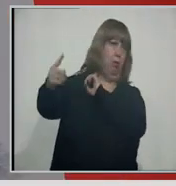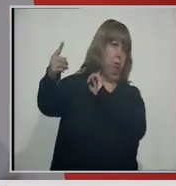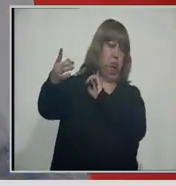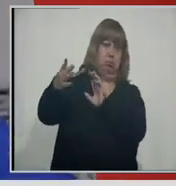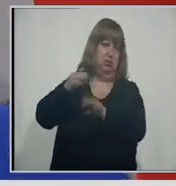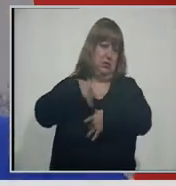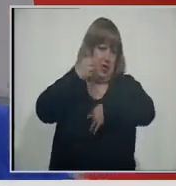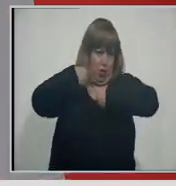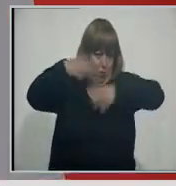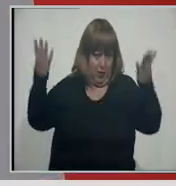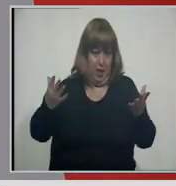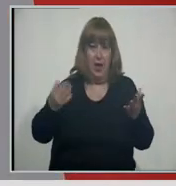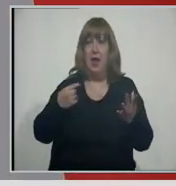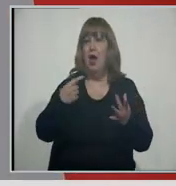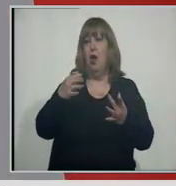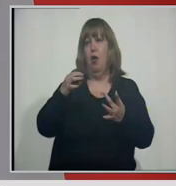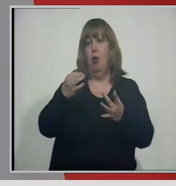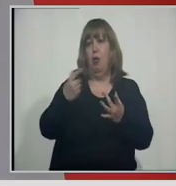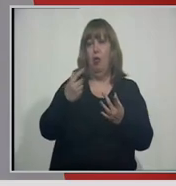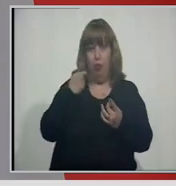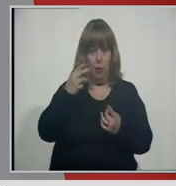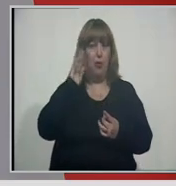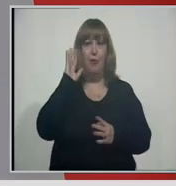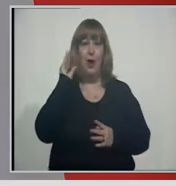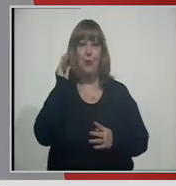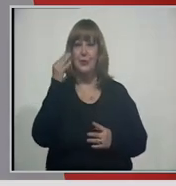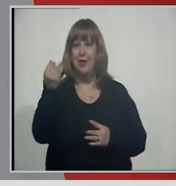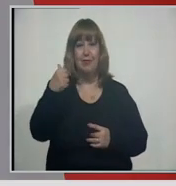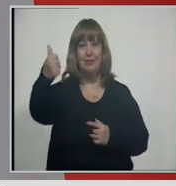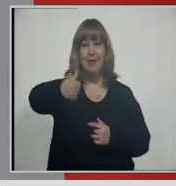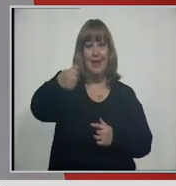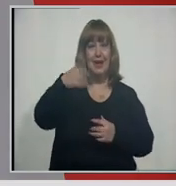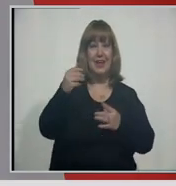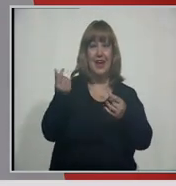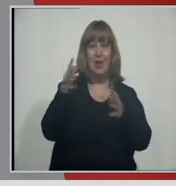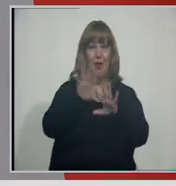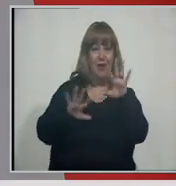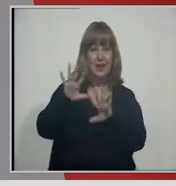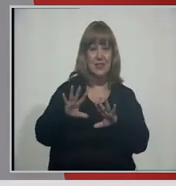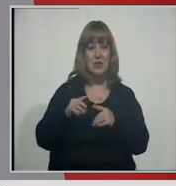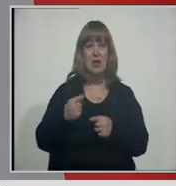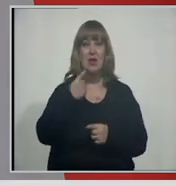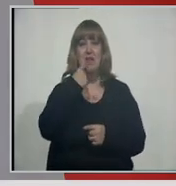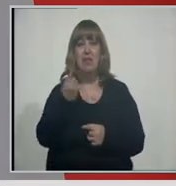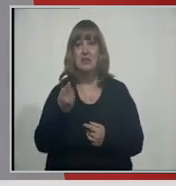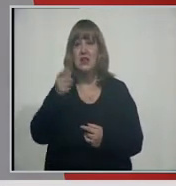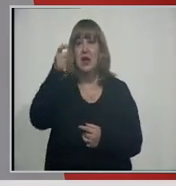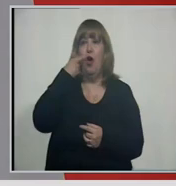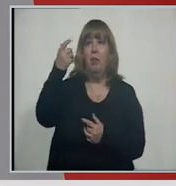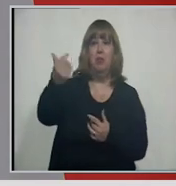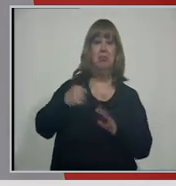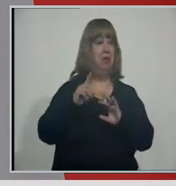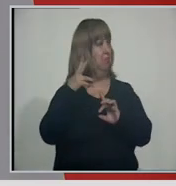así el sistémico siempre cubrió escuchar al maestro que armó todo esto o sea que va a decir este hombre no